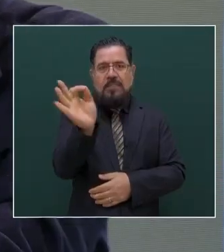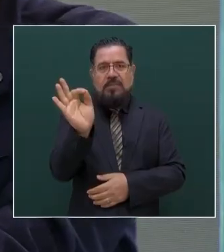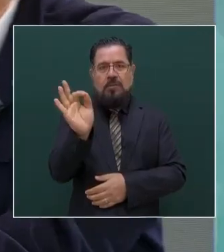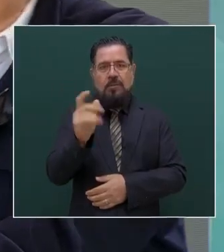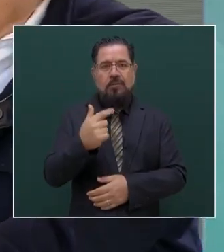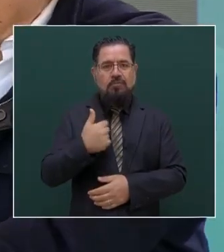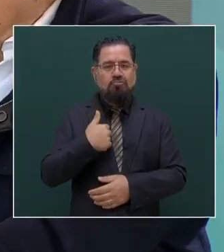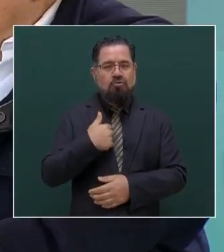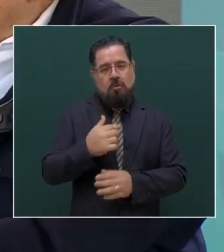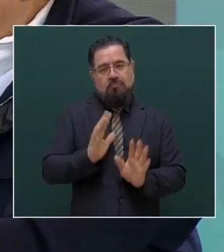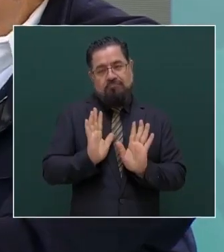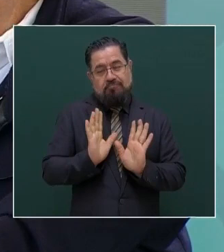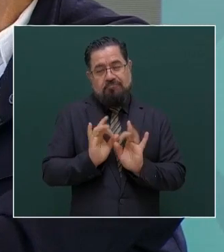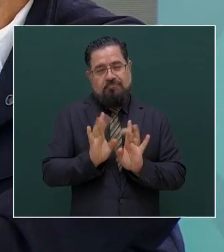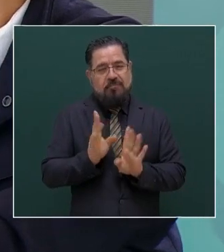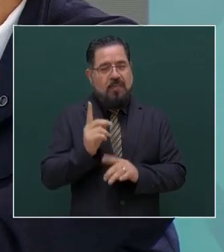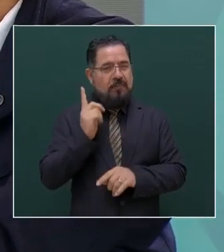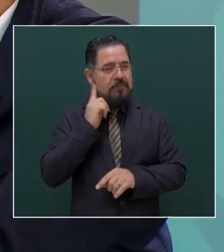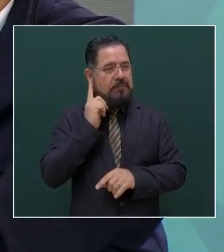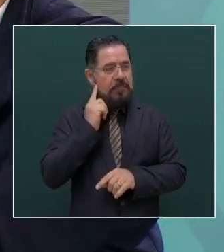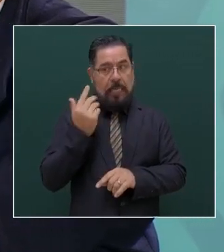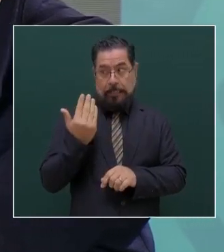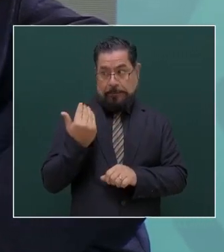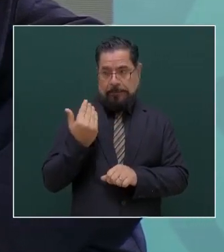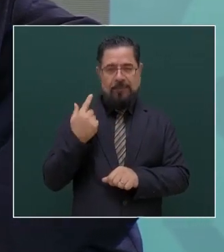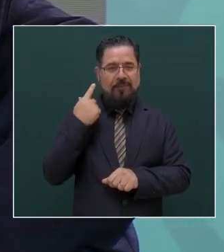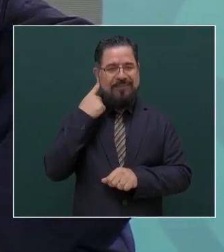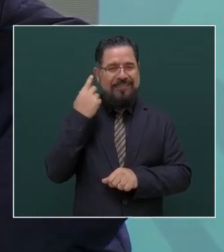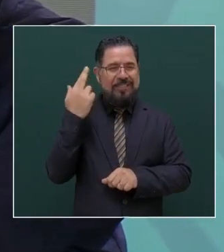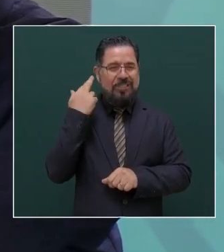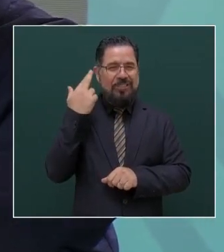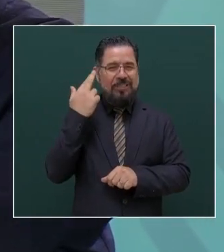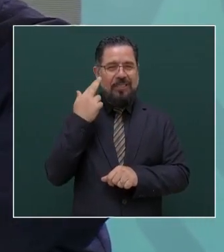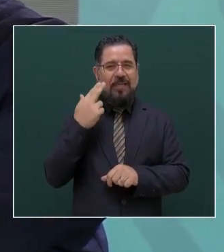escuché que pasó el tren,